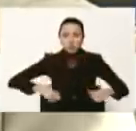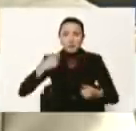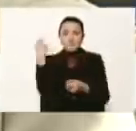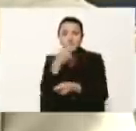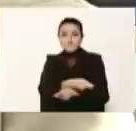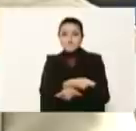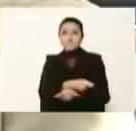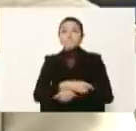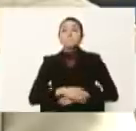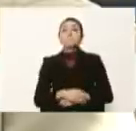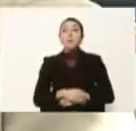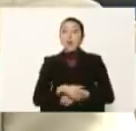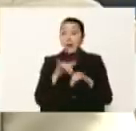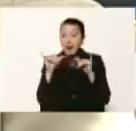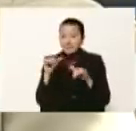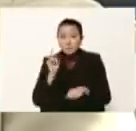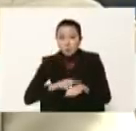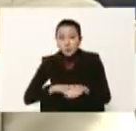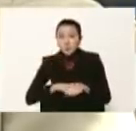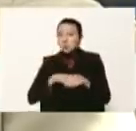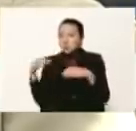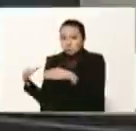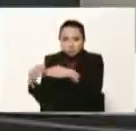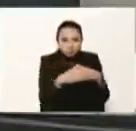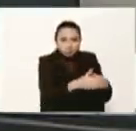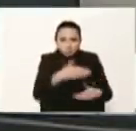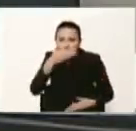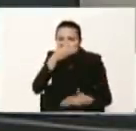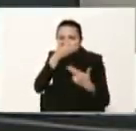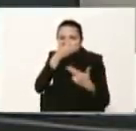grupos armados en la Cota 905